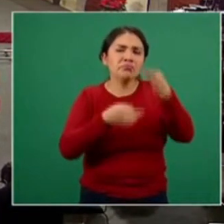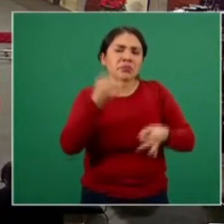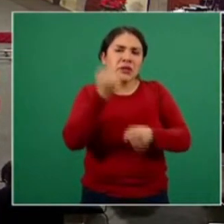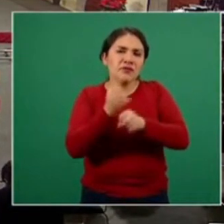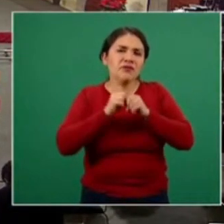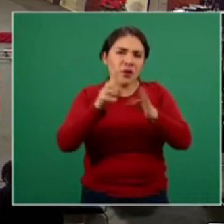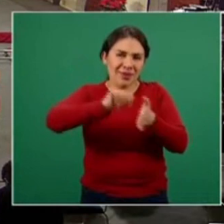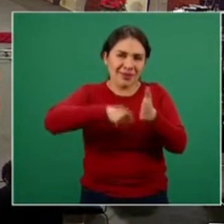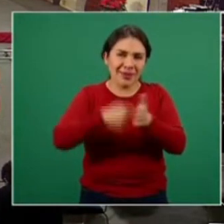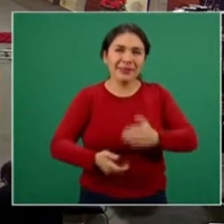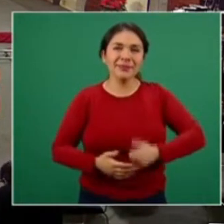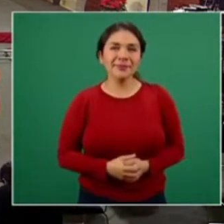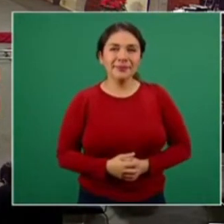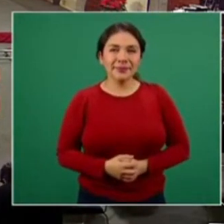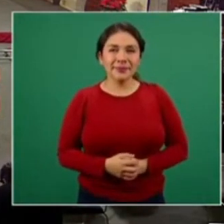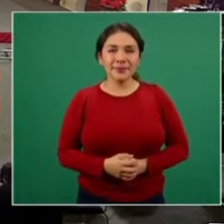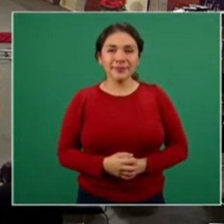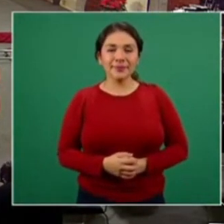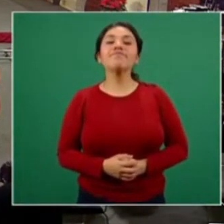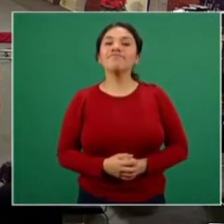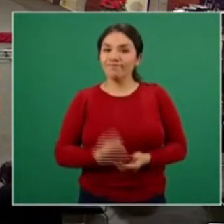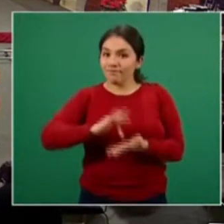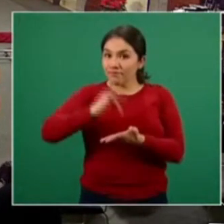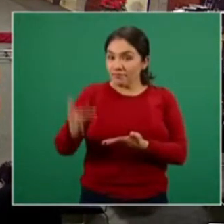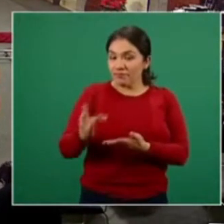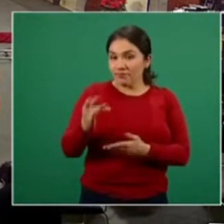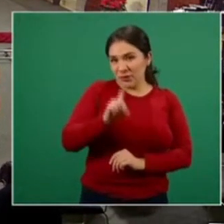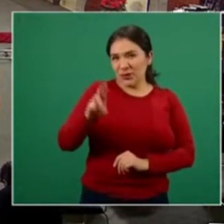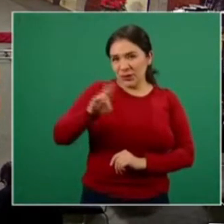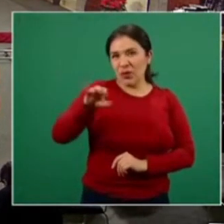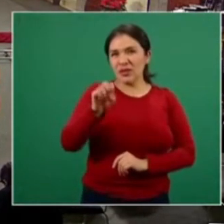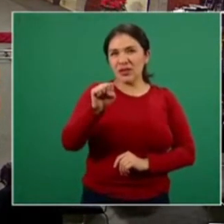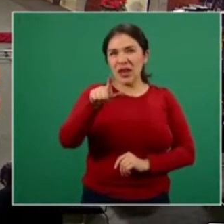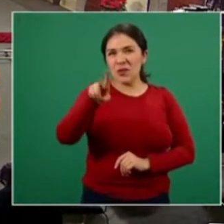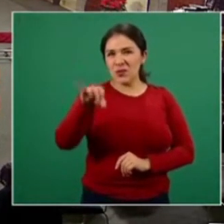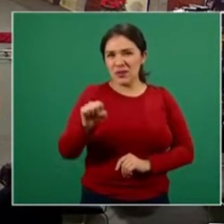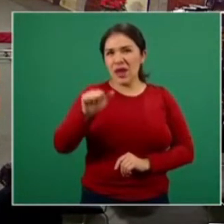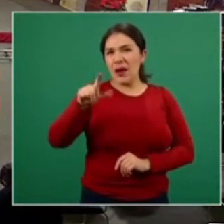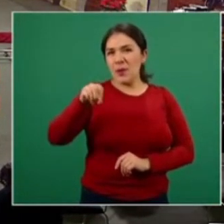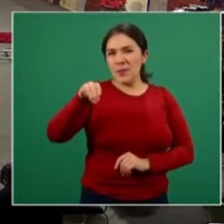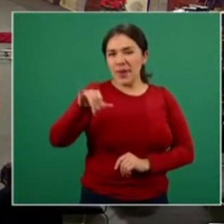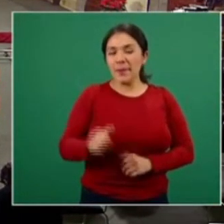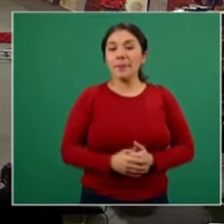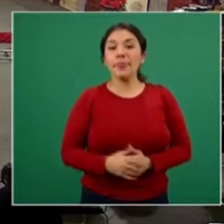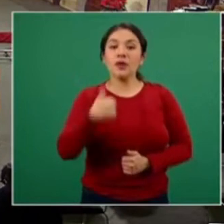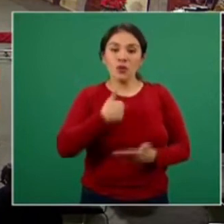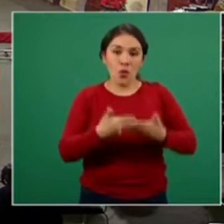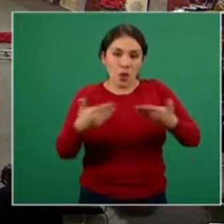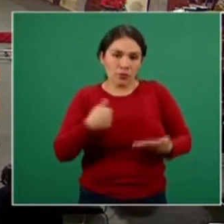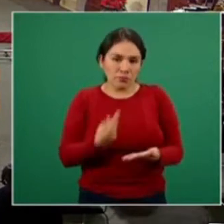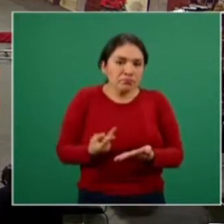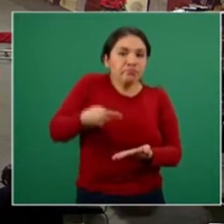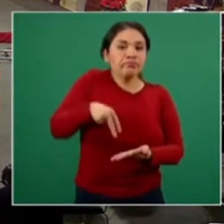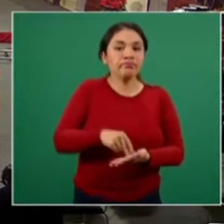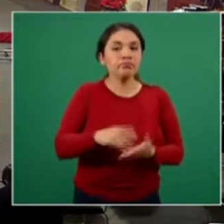del informe. Muchas gracias, doctor José Luis Alomía. Me paro brevemente